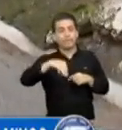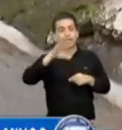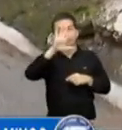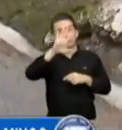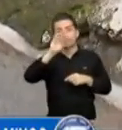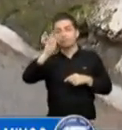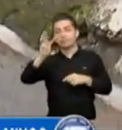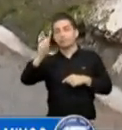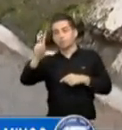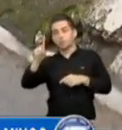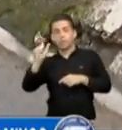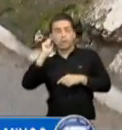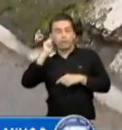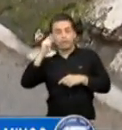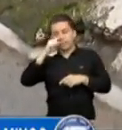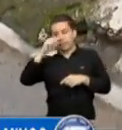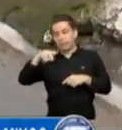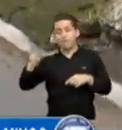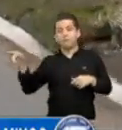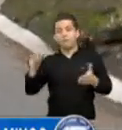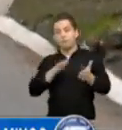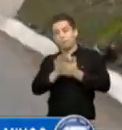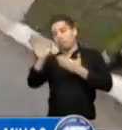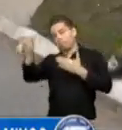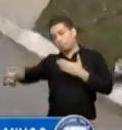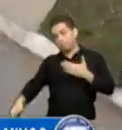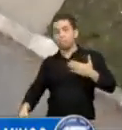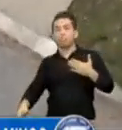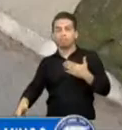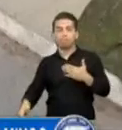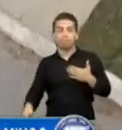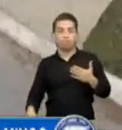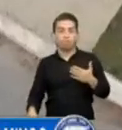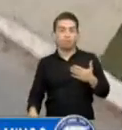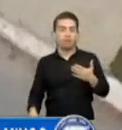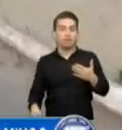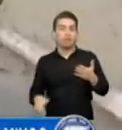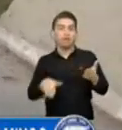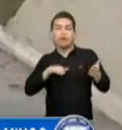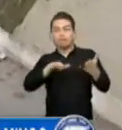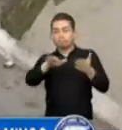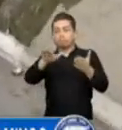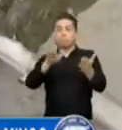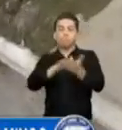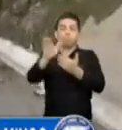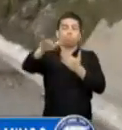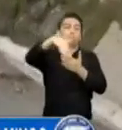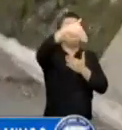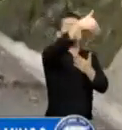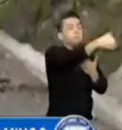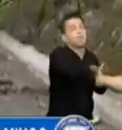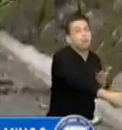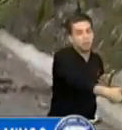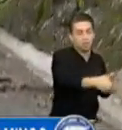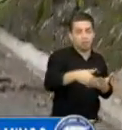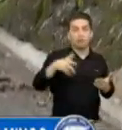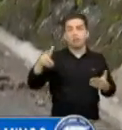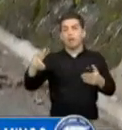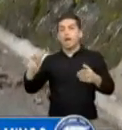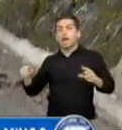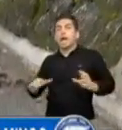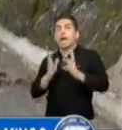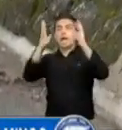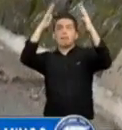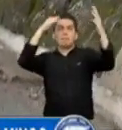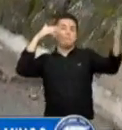gtm en la cual derrapó y cayó a la vía contraria esto colisionando contra un árbol en la